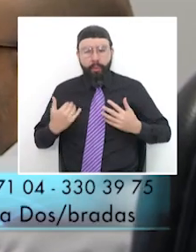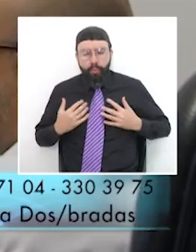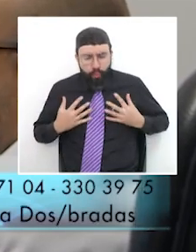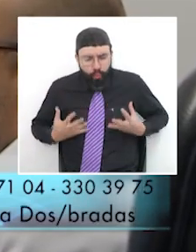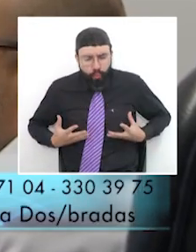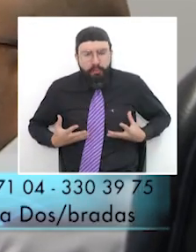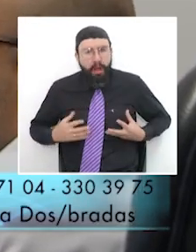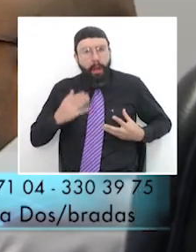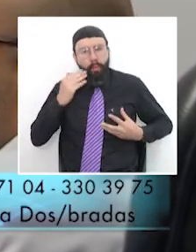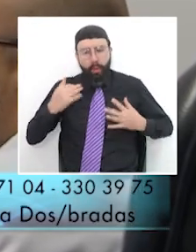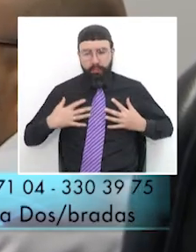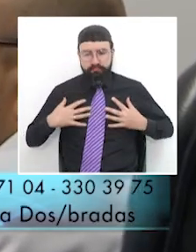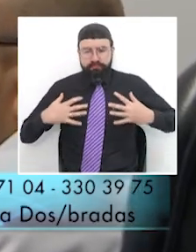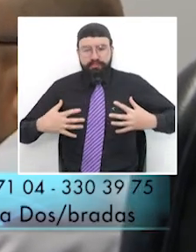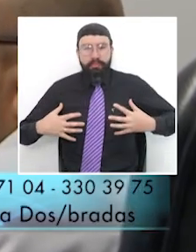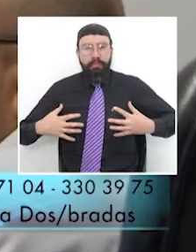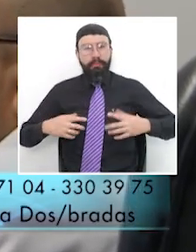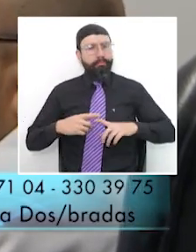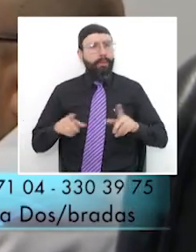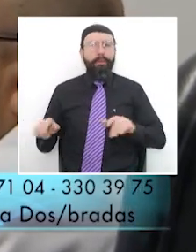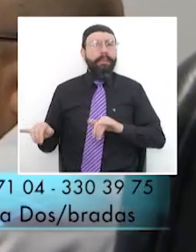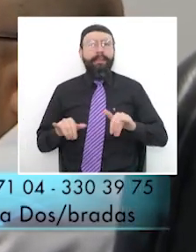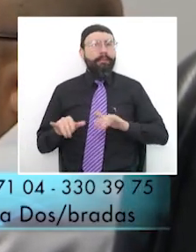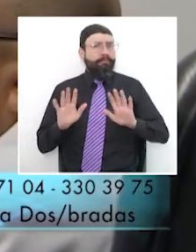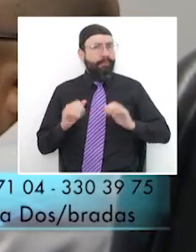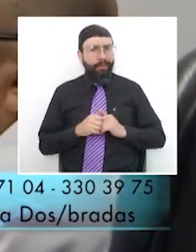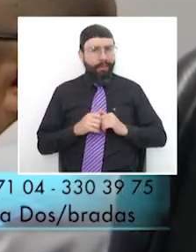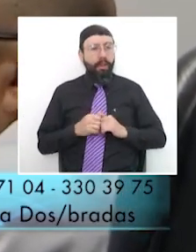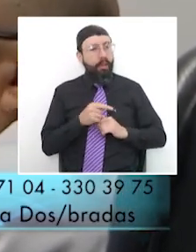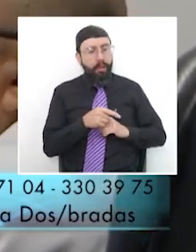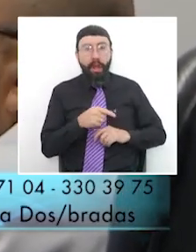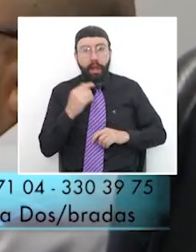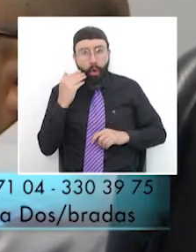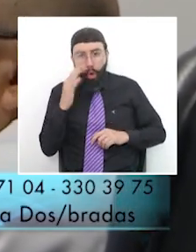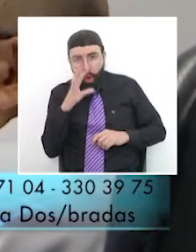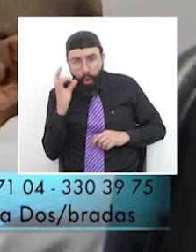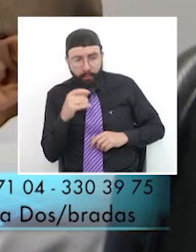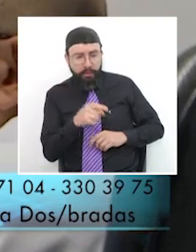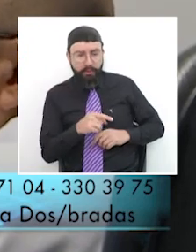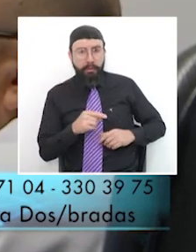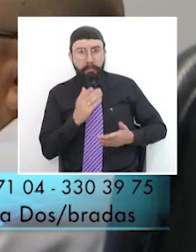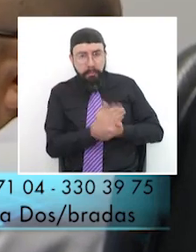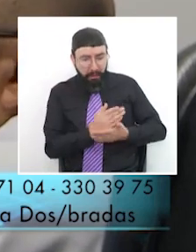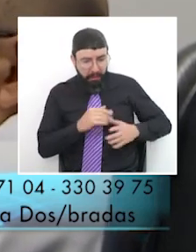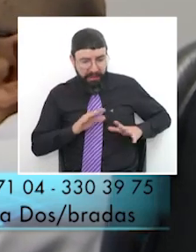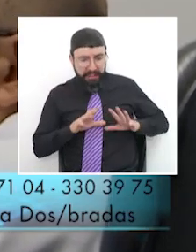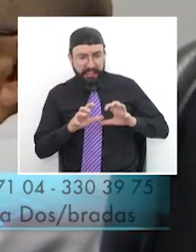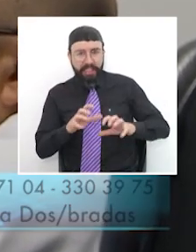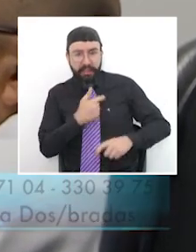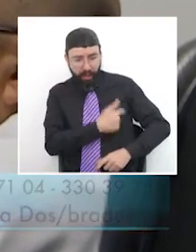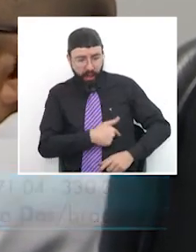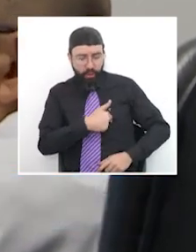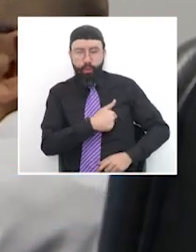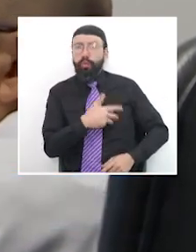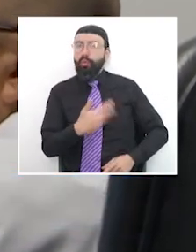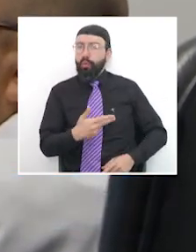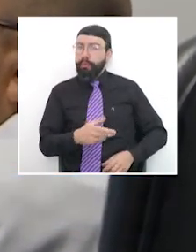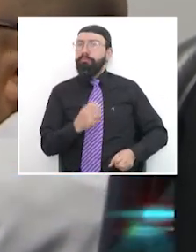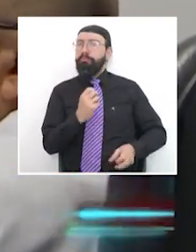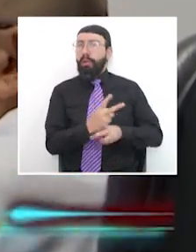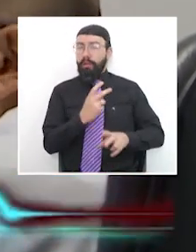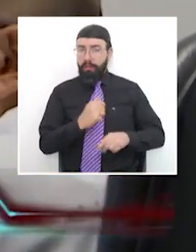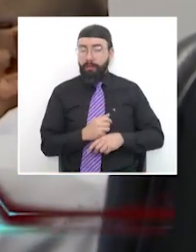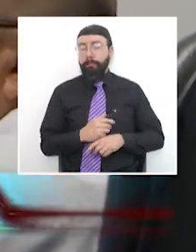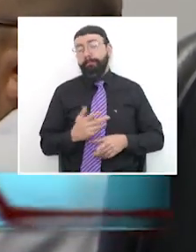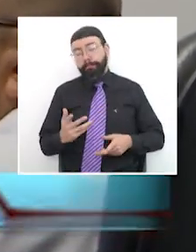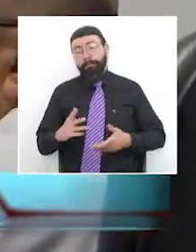pequeña, la mujer es más grande, pero ahí hay cáncer severo, gravísimo. Y hay que hacer la ecografía también. Eso siempre nos lo ha enseñado